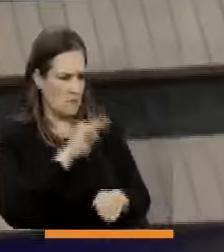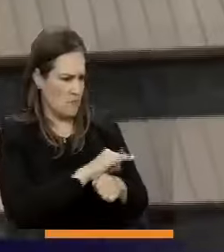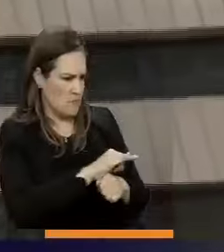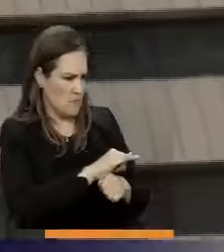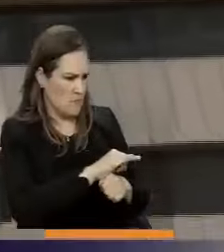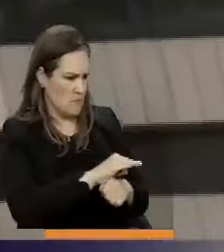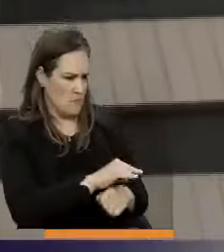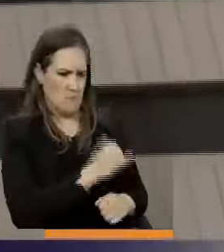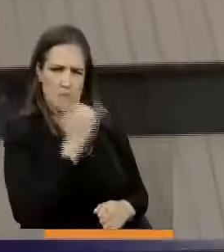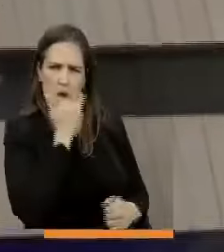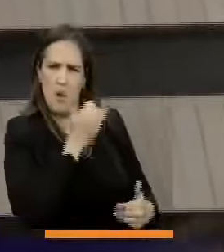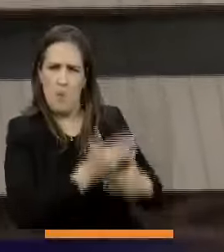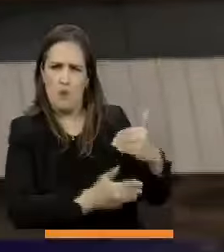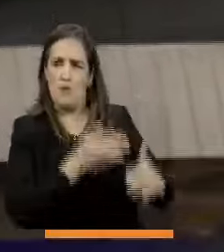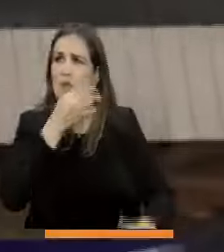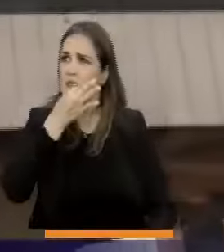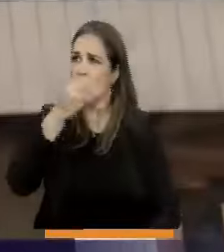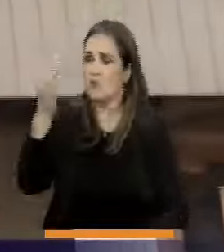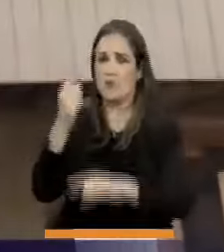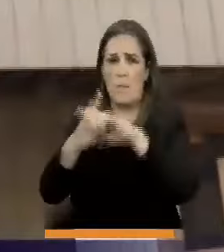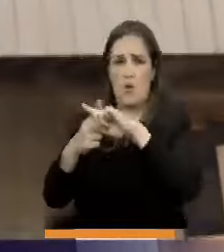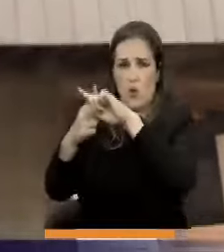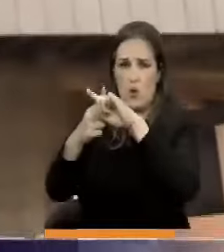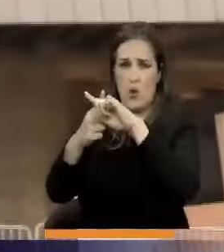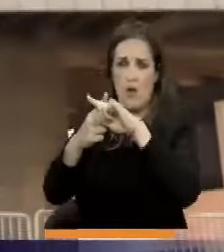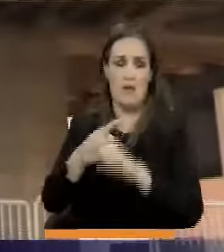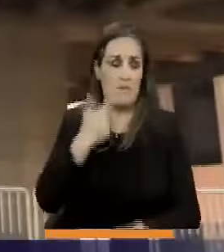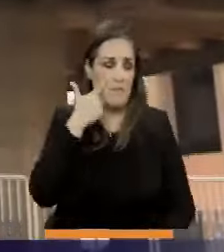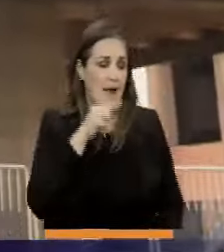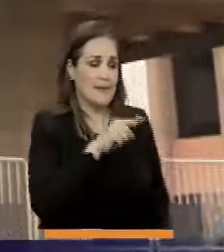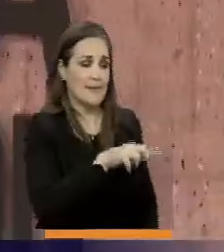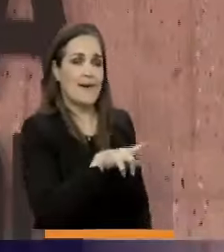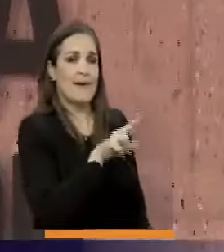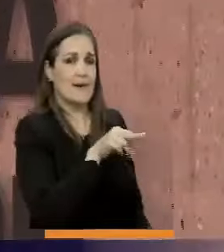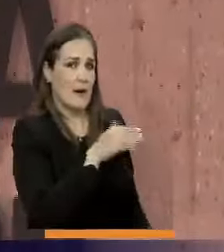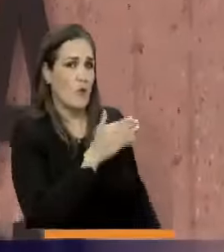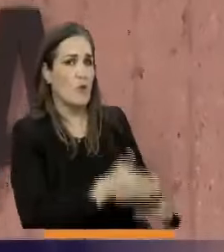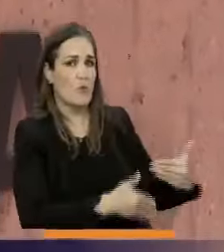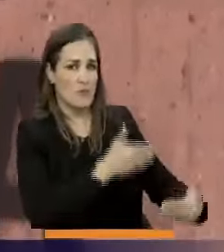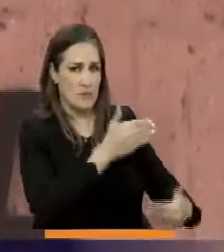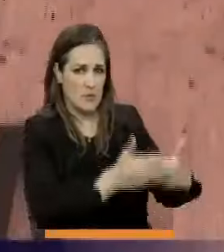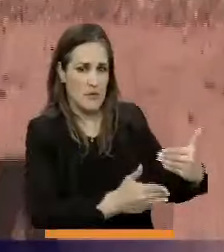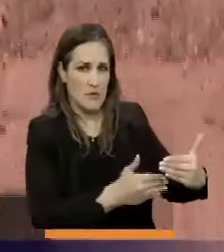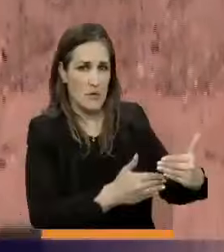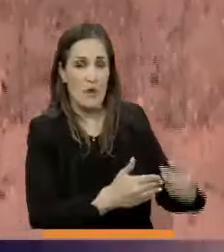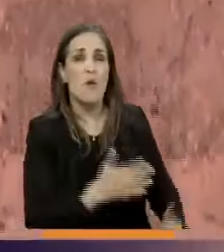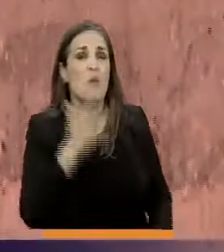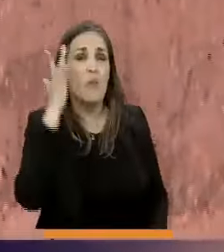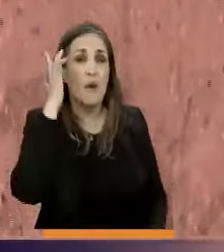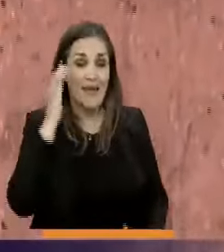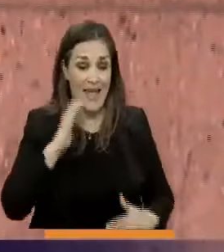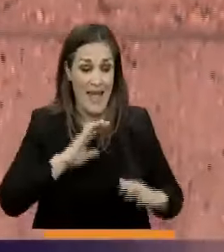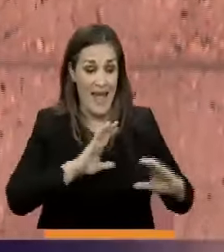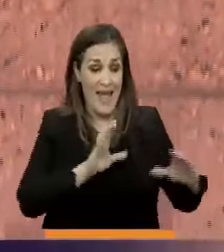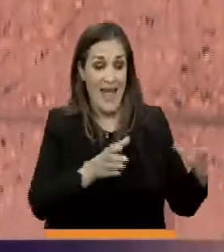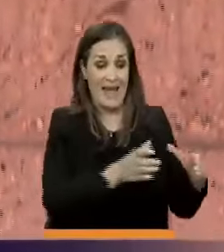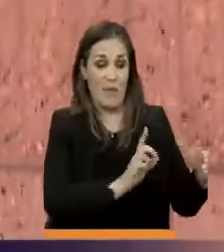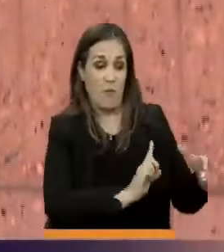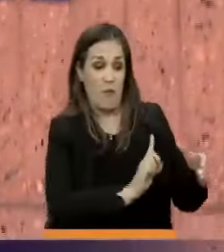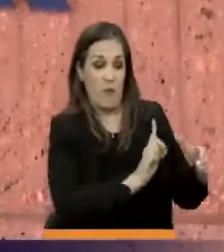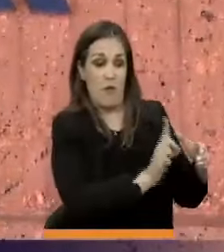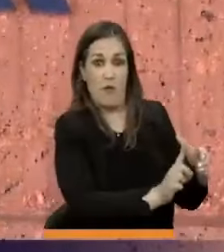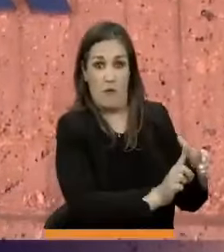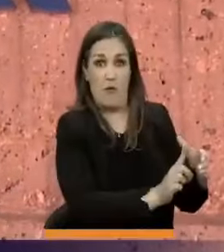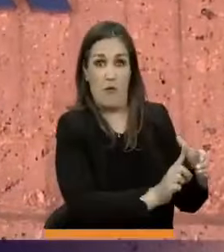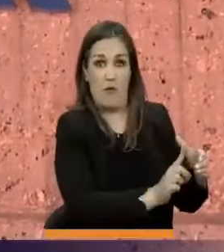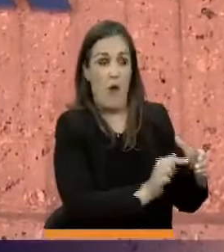ante la Procuraduría General de la Nación argumentando presuntas irregularidades, entre ellas que parte del equipo liquidador también conformó la